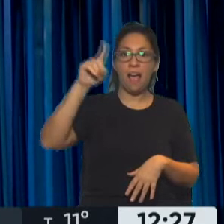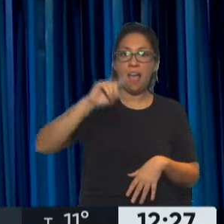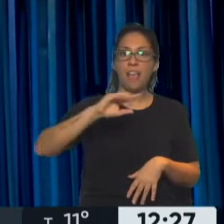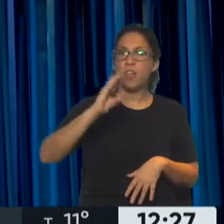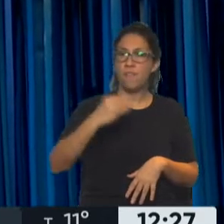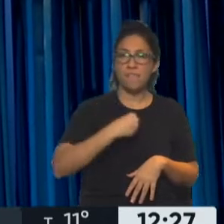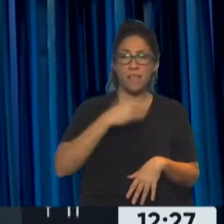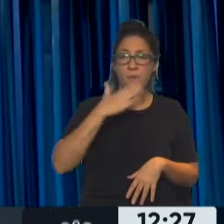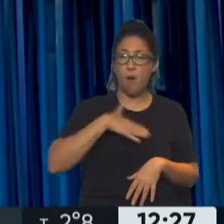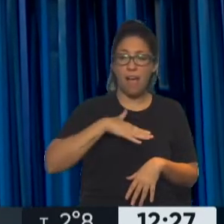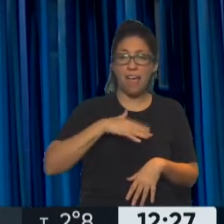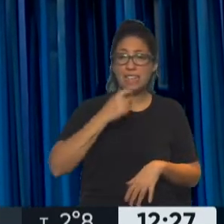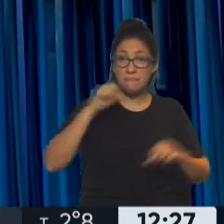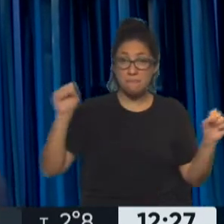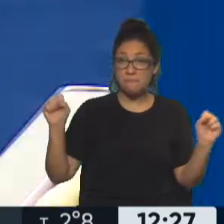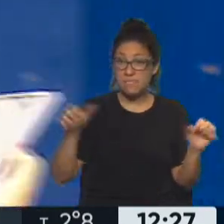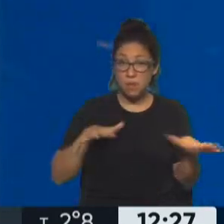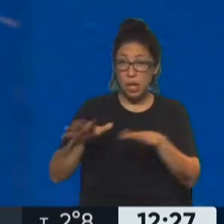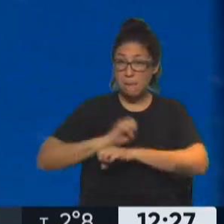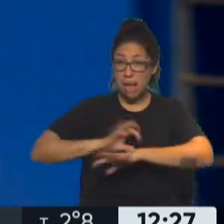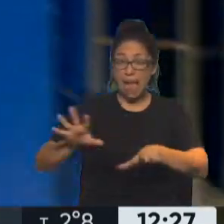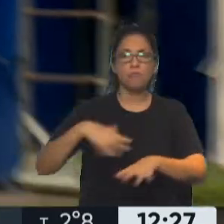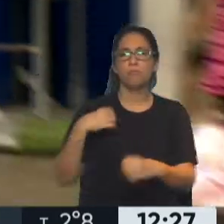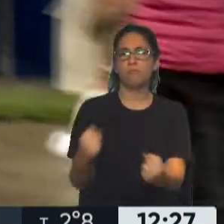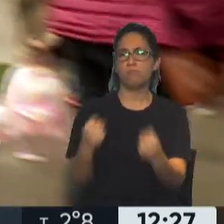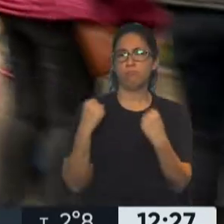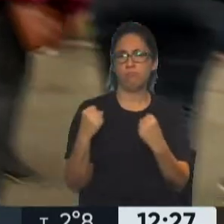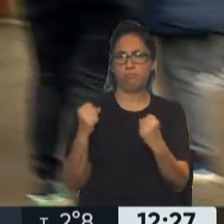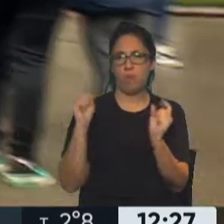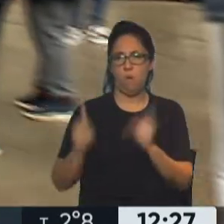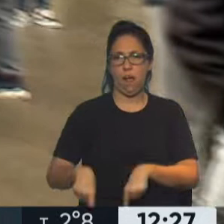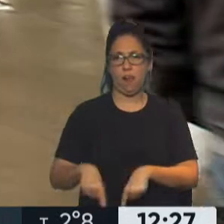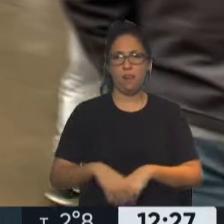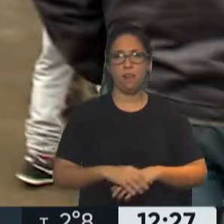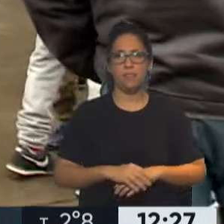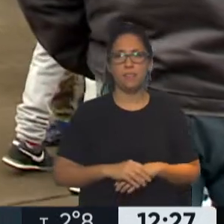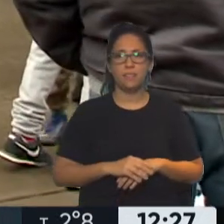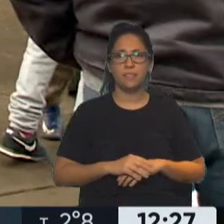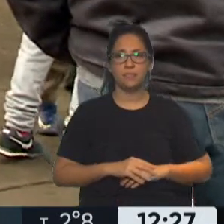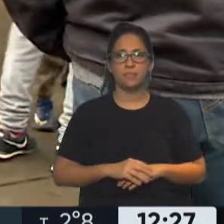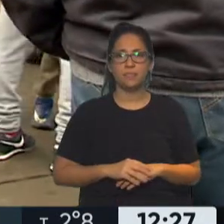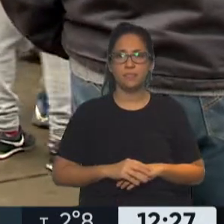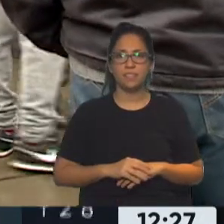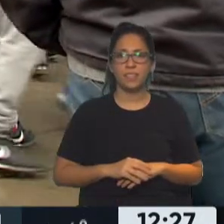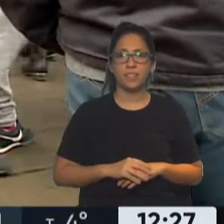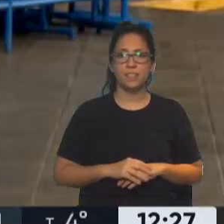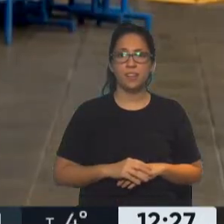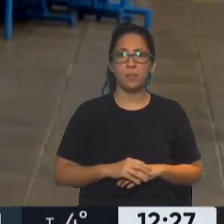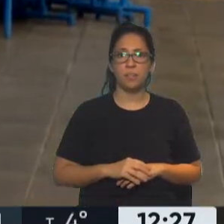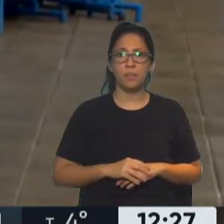Boca Muerte. En las malas, mucho más. Nada más. Y yo calculo que, digamos, esa decisión de sacarlo a